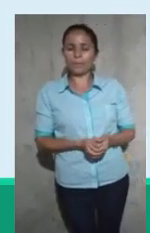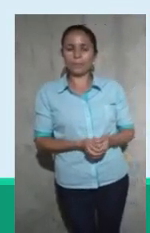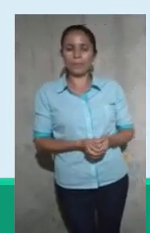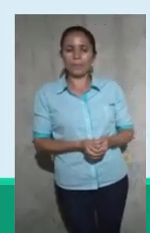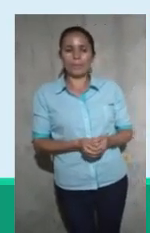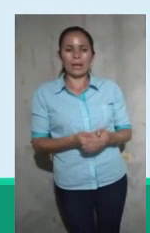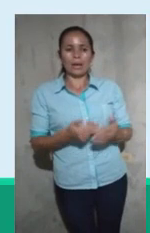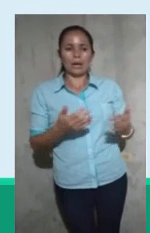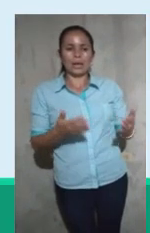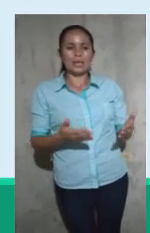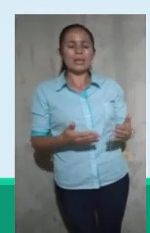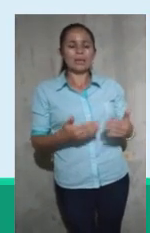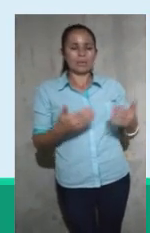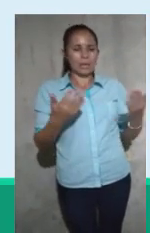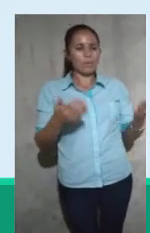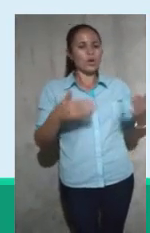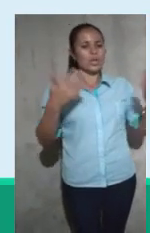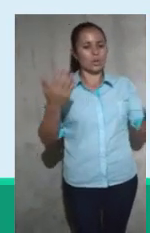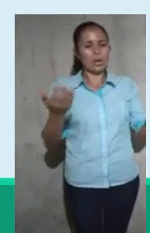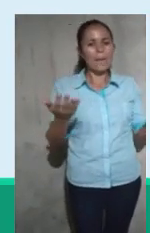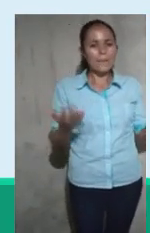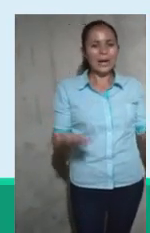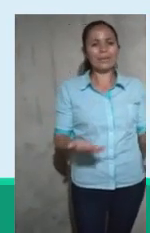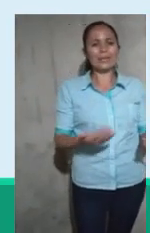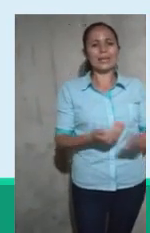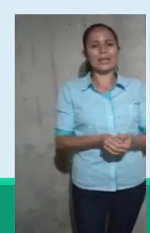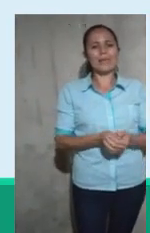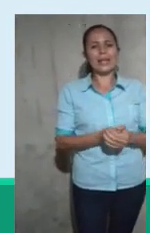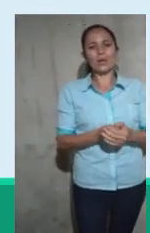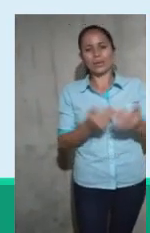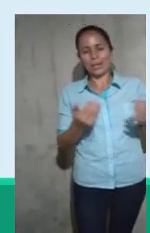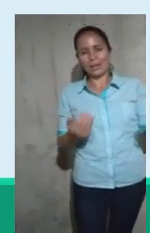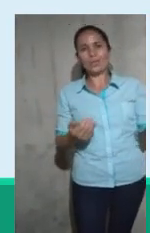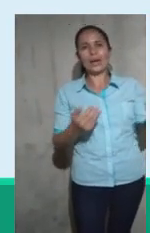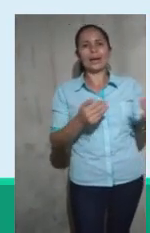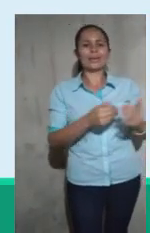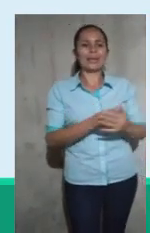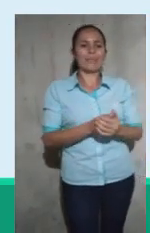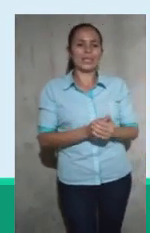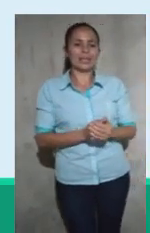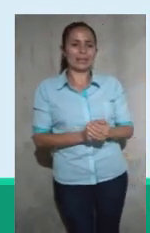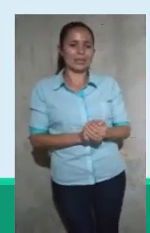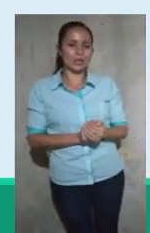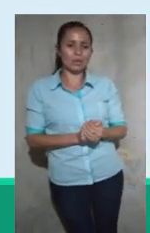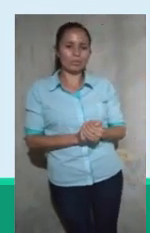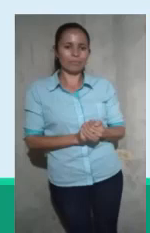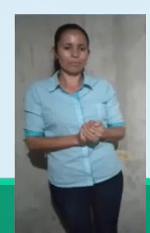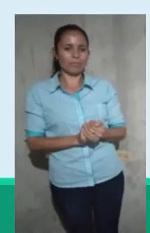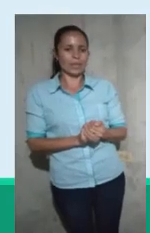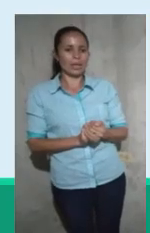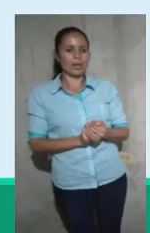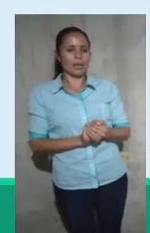trabajo. Ahí tenemos lo que son las partes que debe de contener una carta de